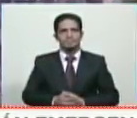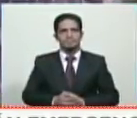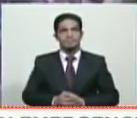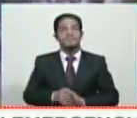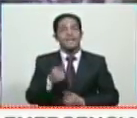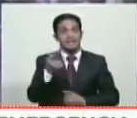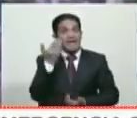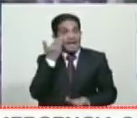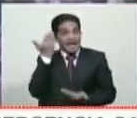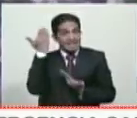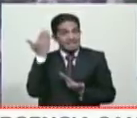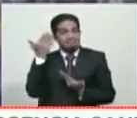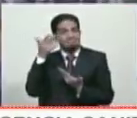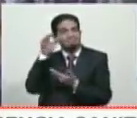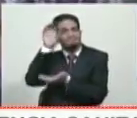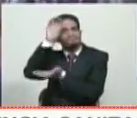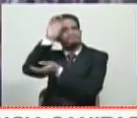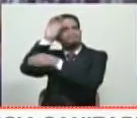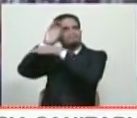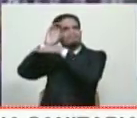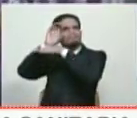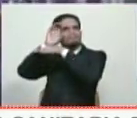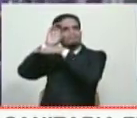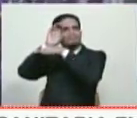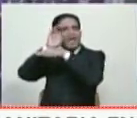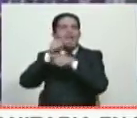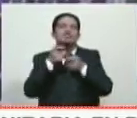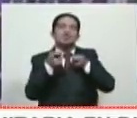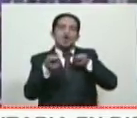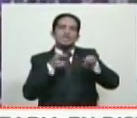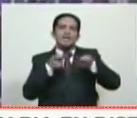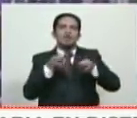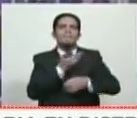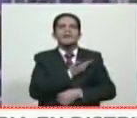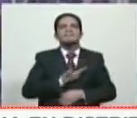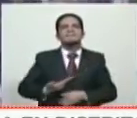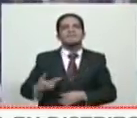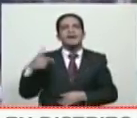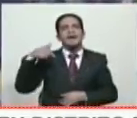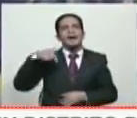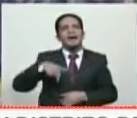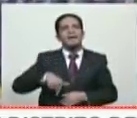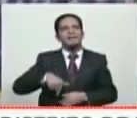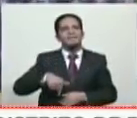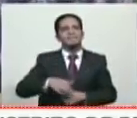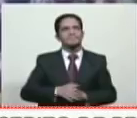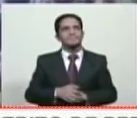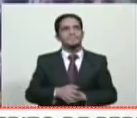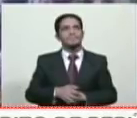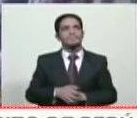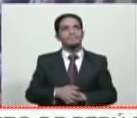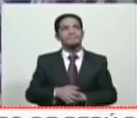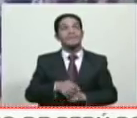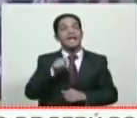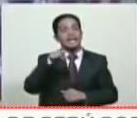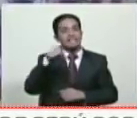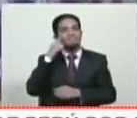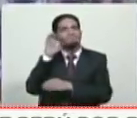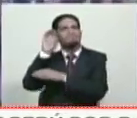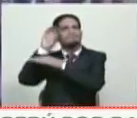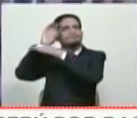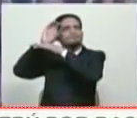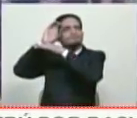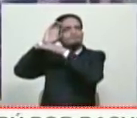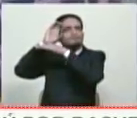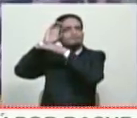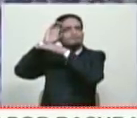Ese es desde la cámara del puesto de comando presidencial aquí en el Palacio de Miraflores. Esa es la cámara que muestra